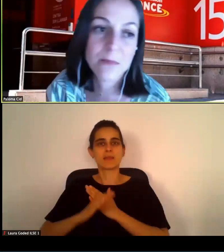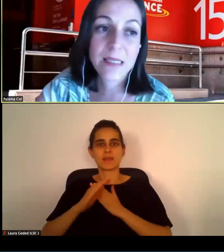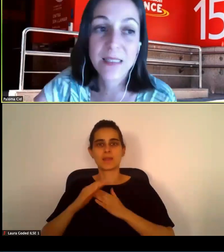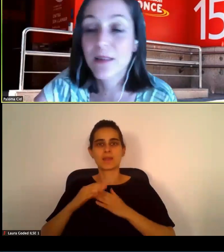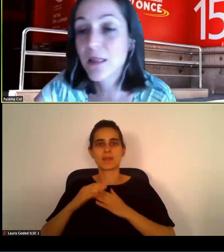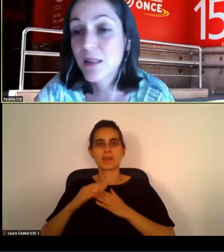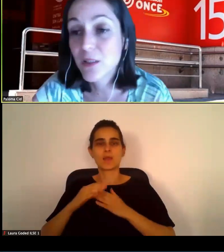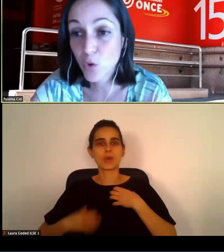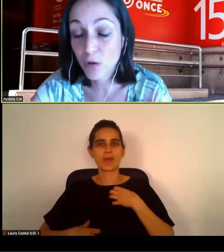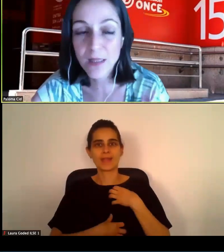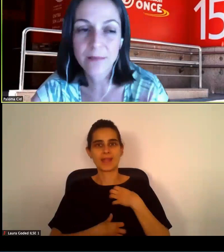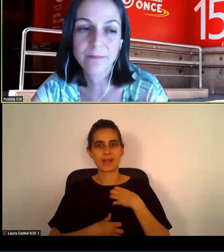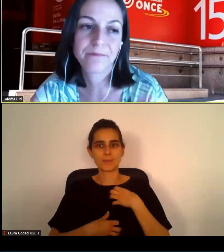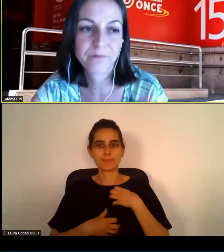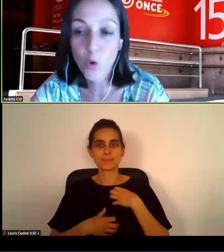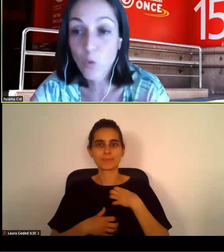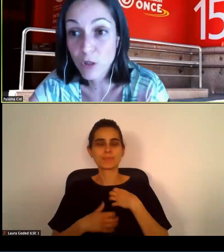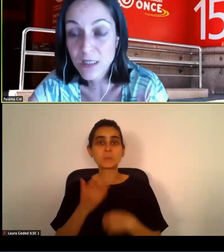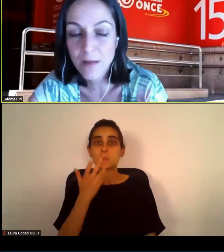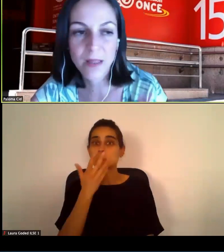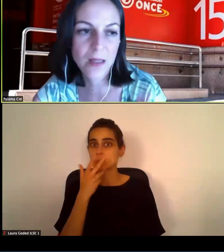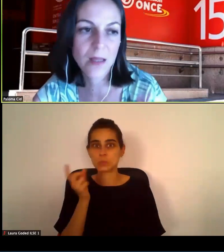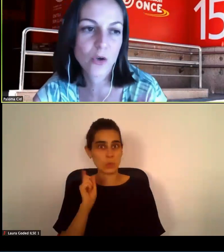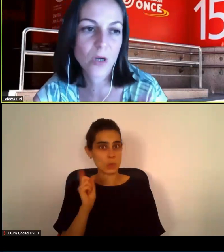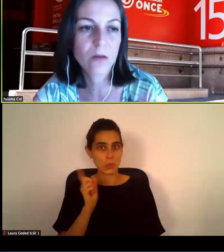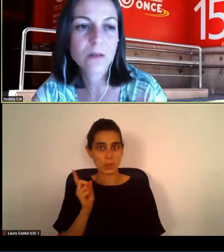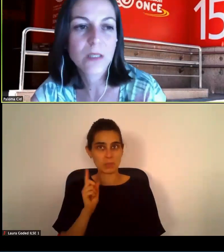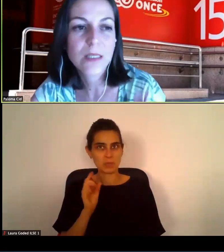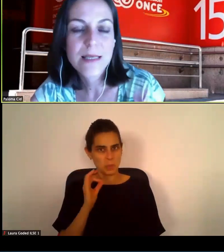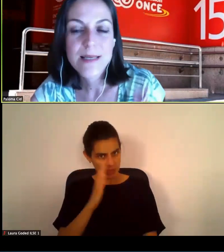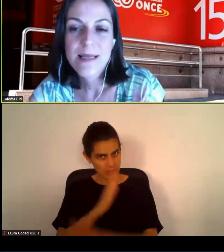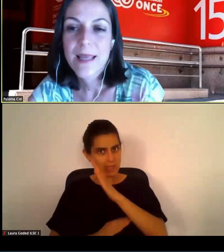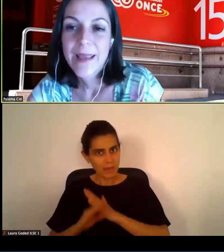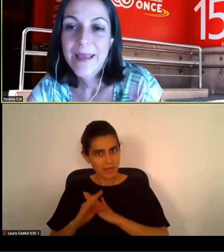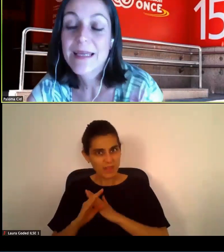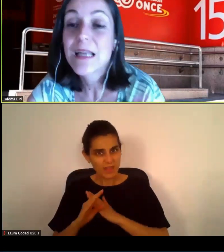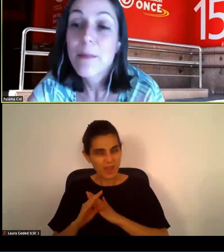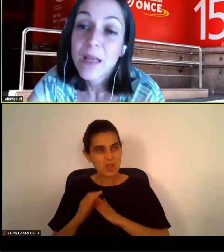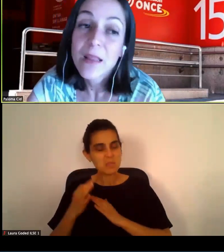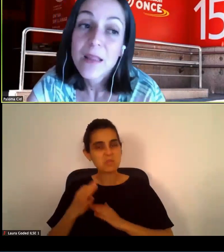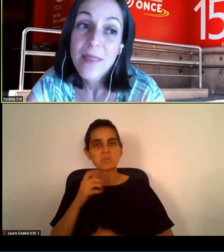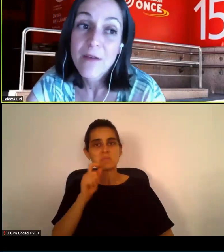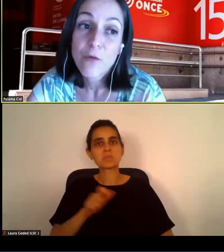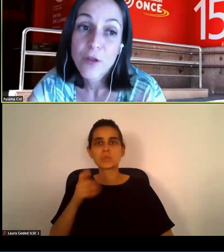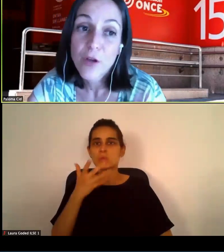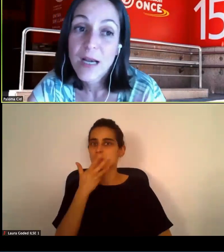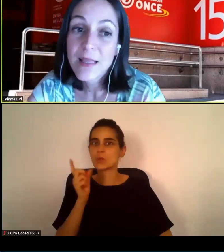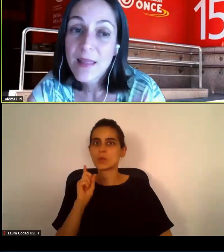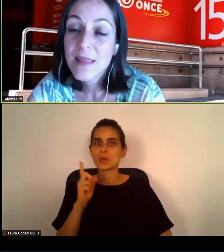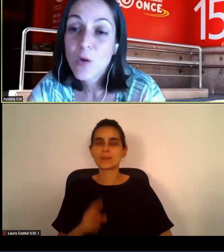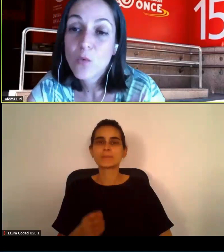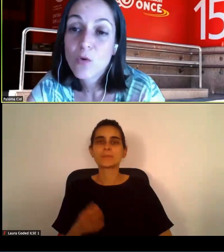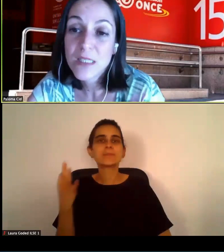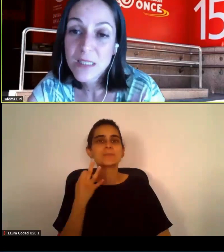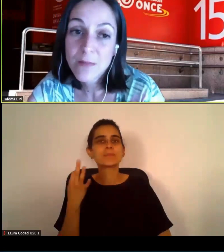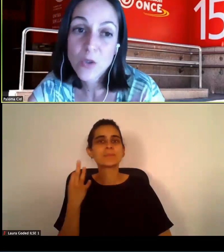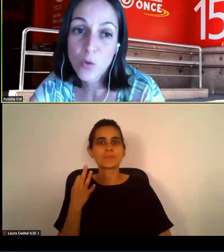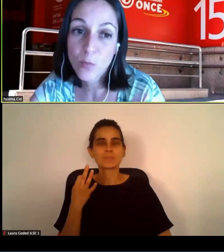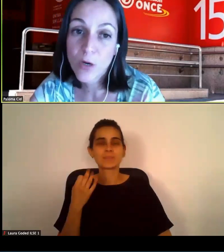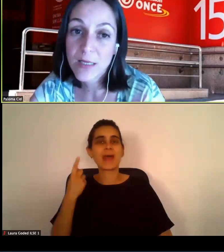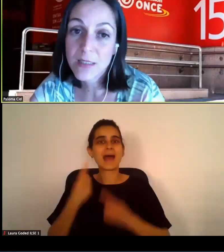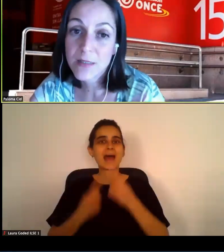es bastante desconocida como discapacidad, yo creo. Es la pérdida de funcionalidad de algunos